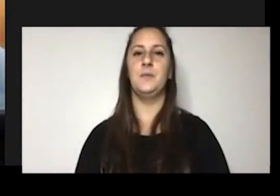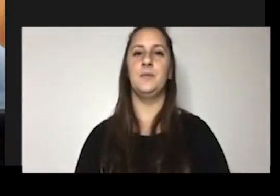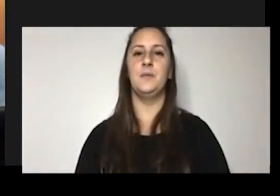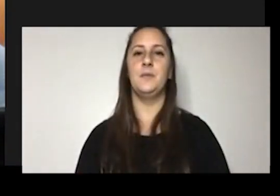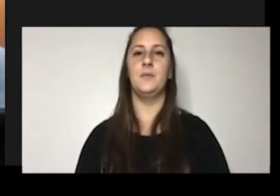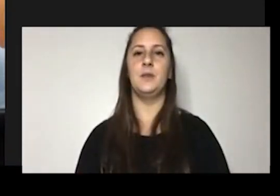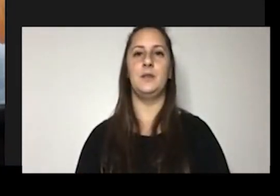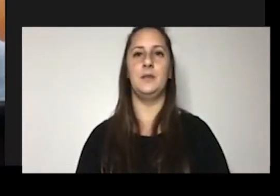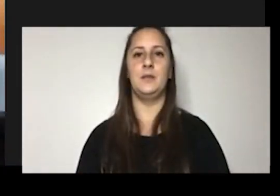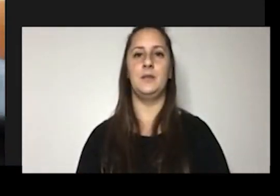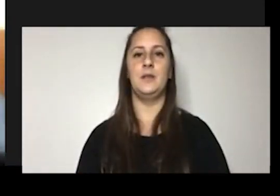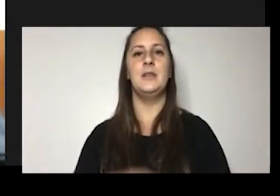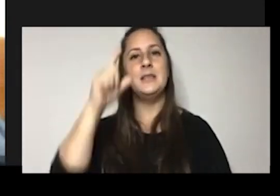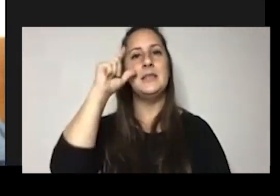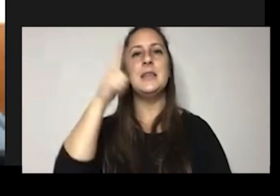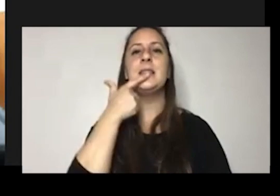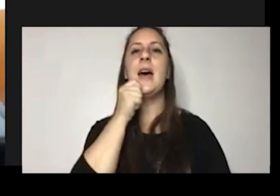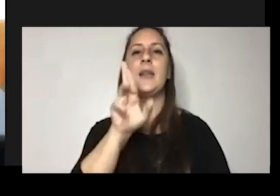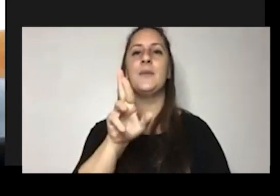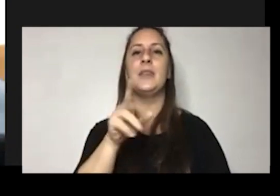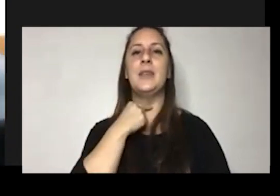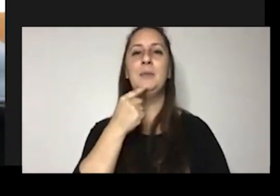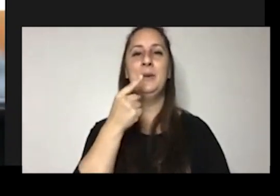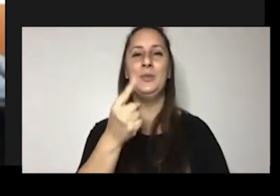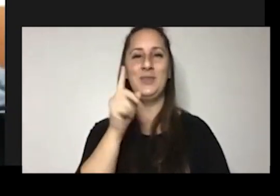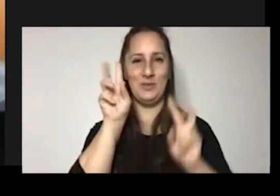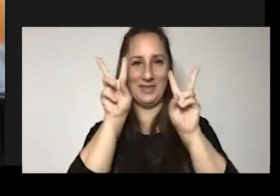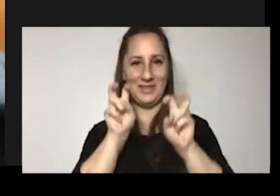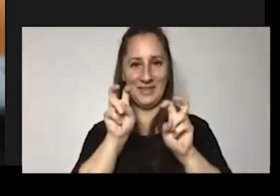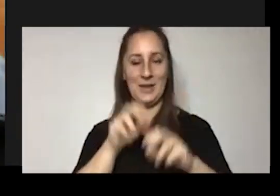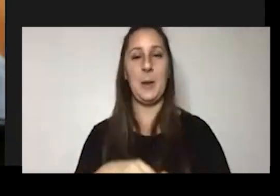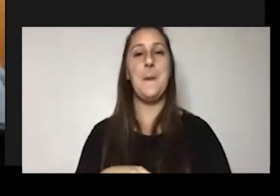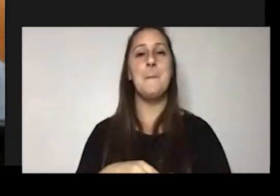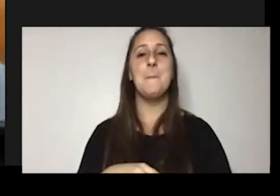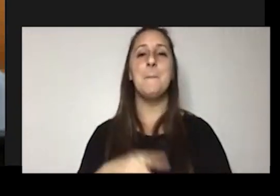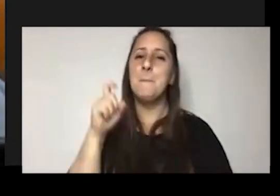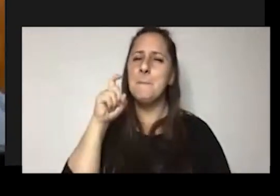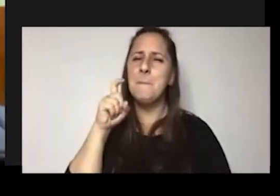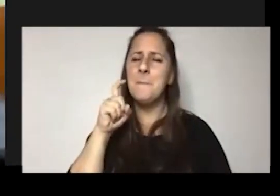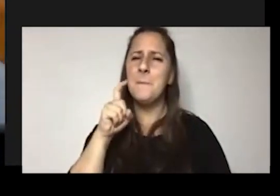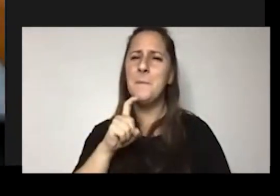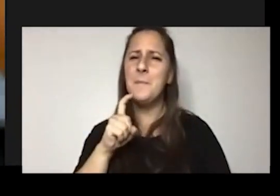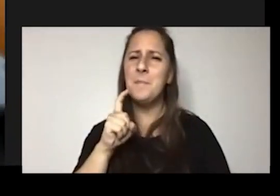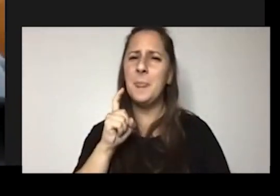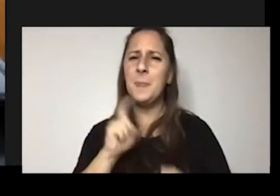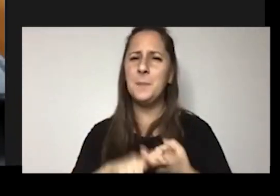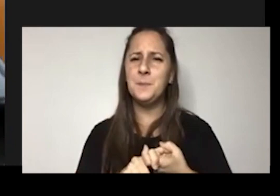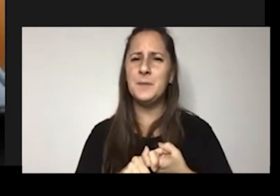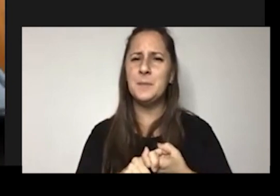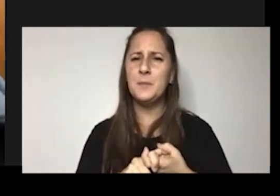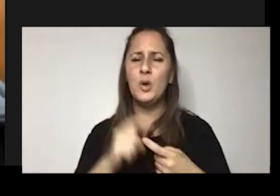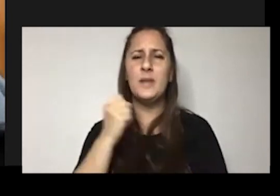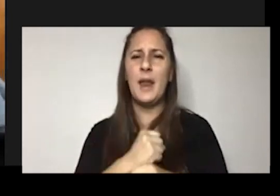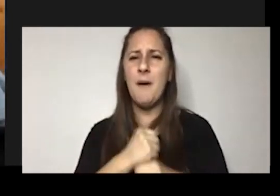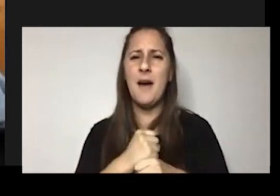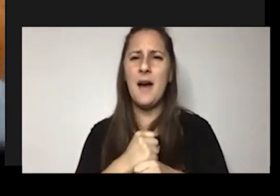¿Sí? Sí, yo tengo mi esposo que él de los 12 años trabaja en la albañilería, ¿sí? Bueno,